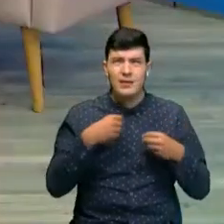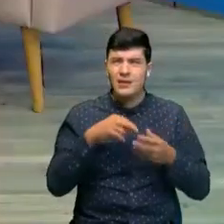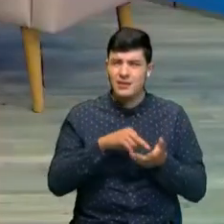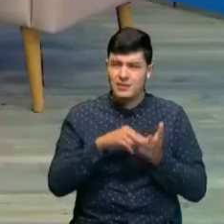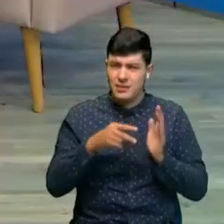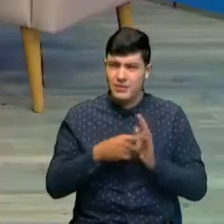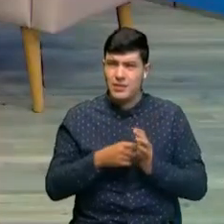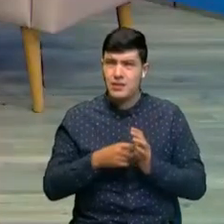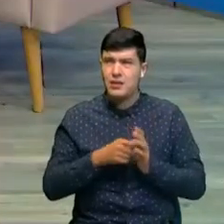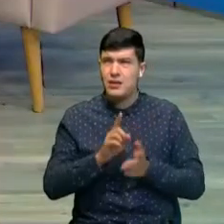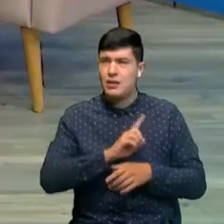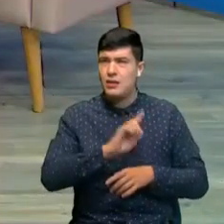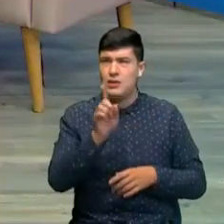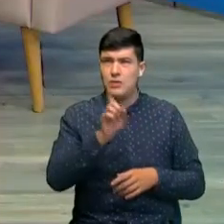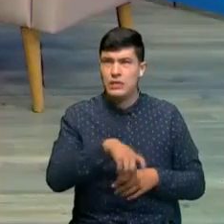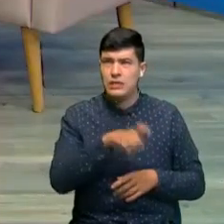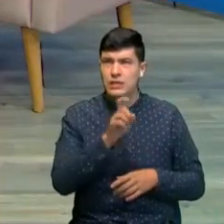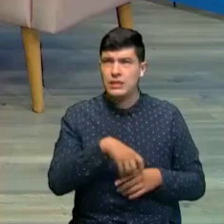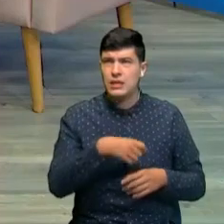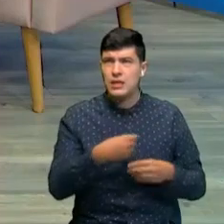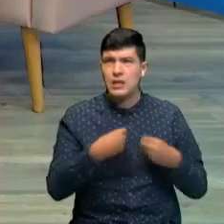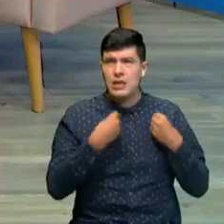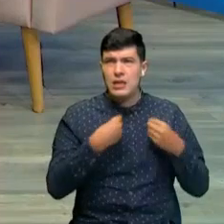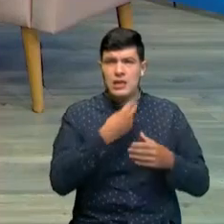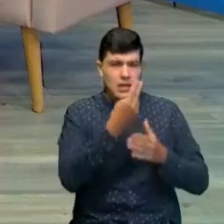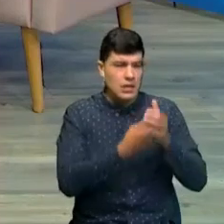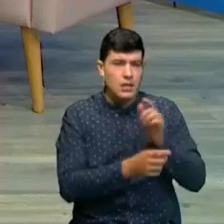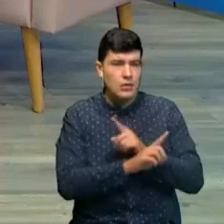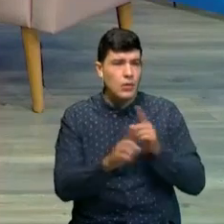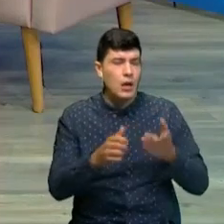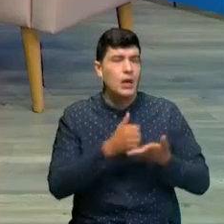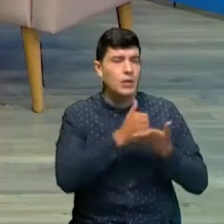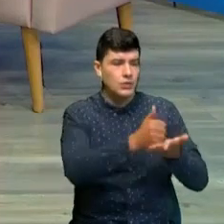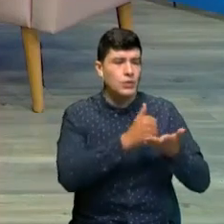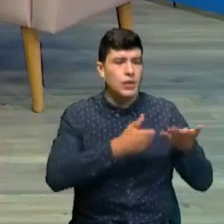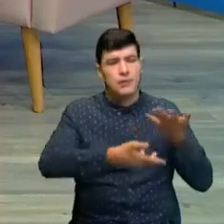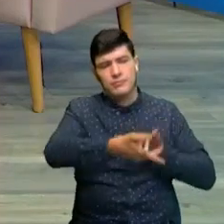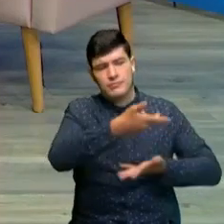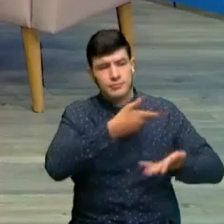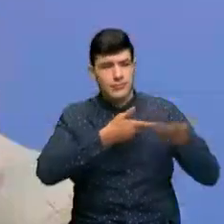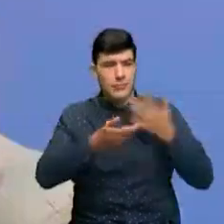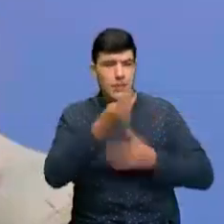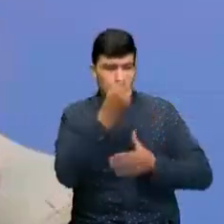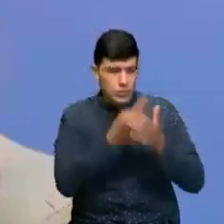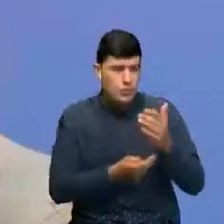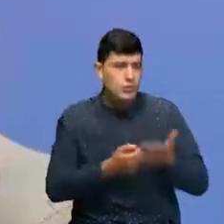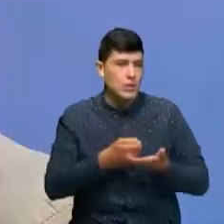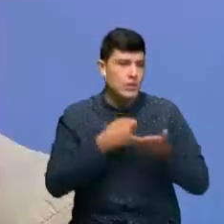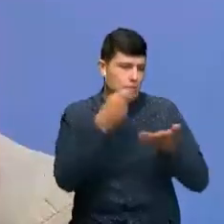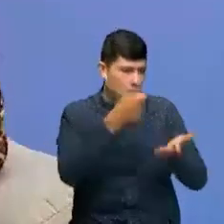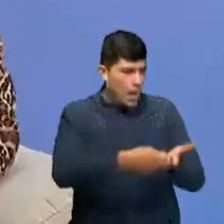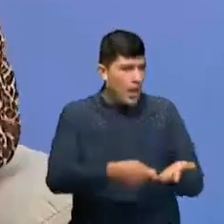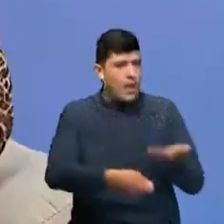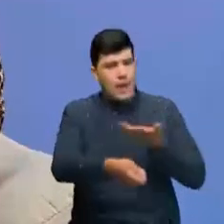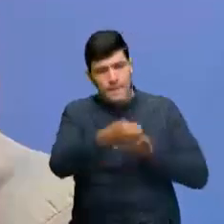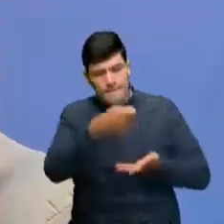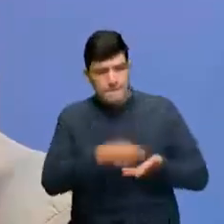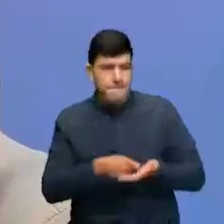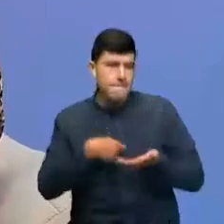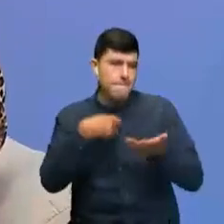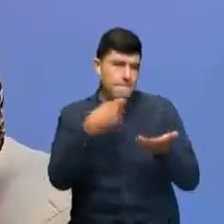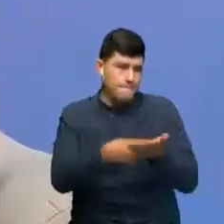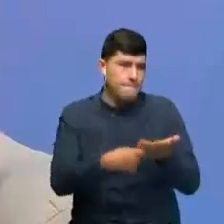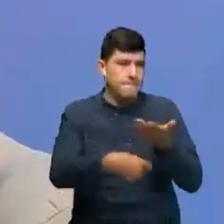cohabitar, no necesariamente se requiere que la pareja esté cohabitando, simplemente la ayuda mutua, que ambos se soportan económicamente, que